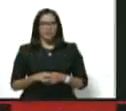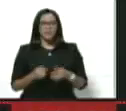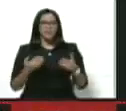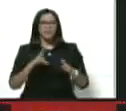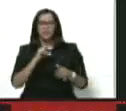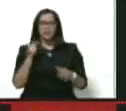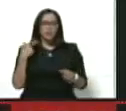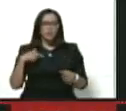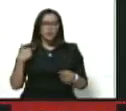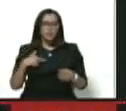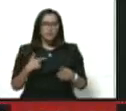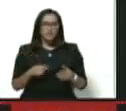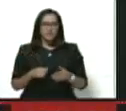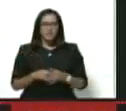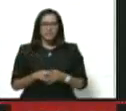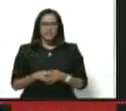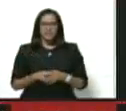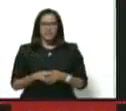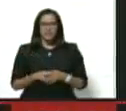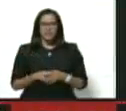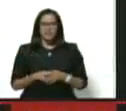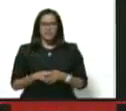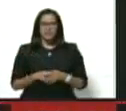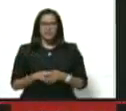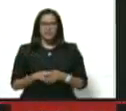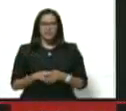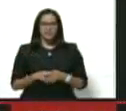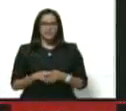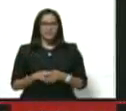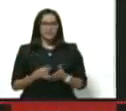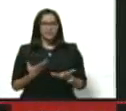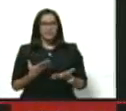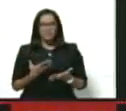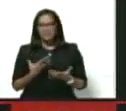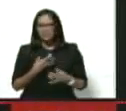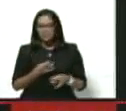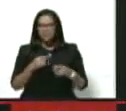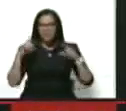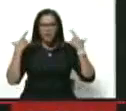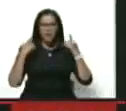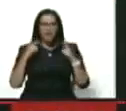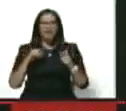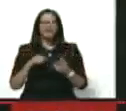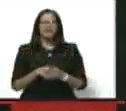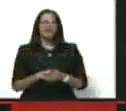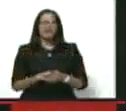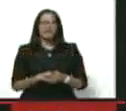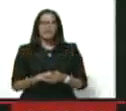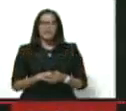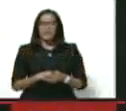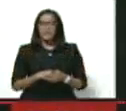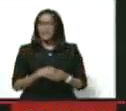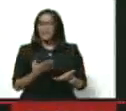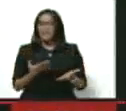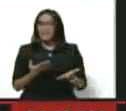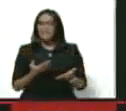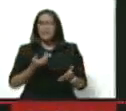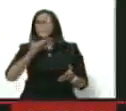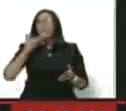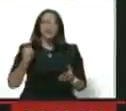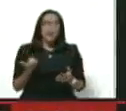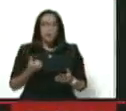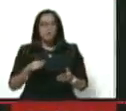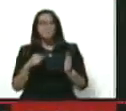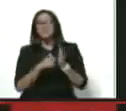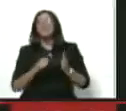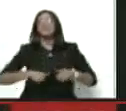no tiene cuestionamiento la expresión de que La Guaira le da tres patadas a Miami. Es así. ¿Sí? Yo creo que